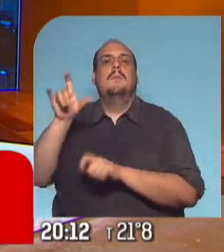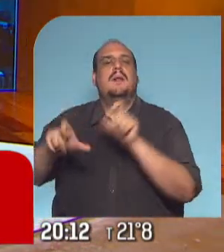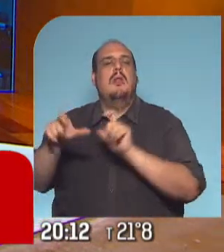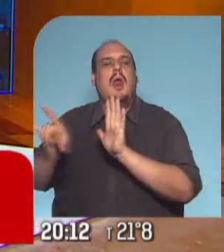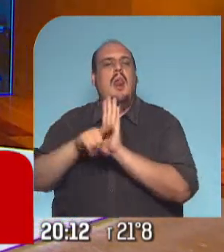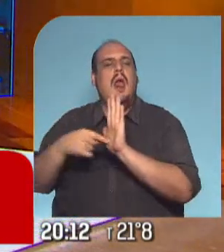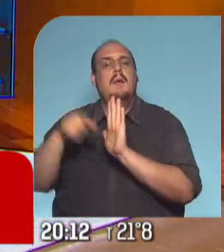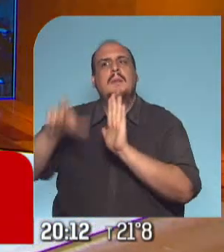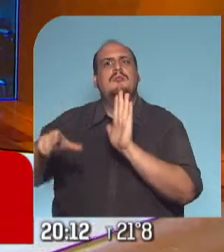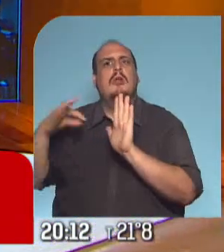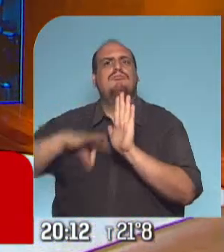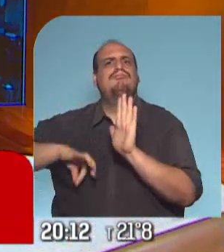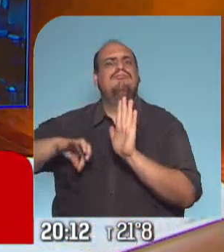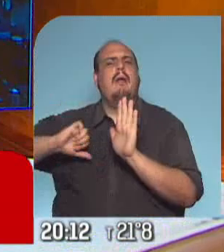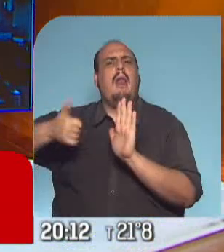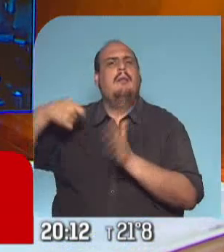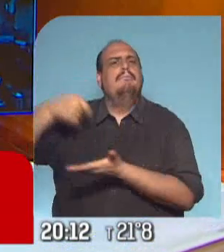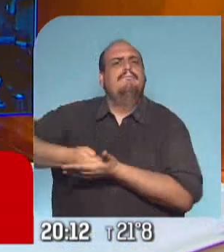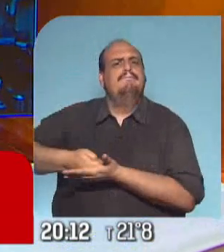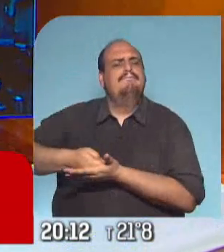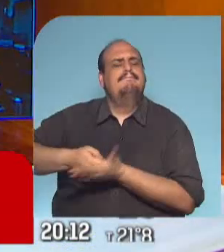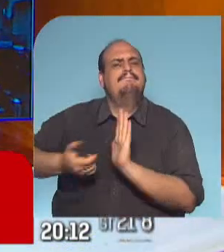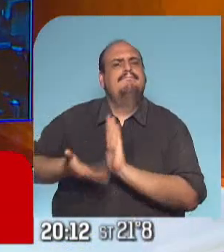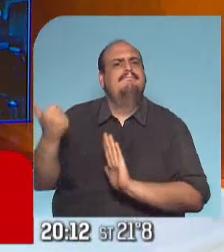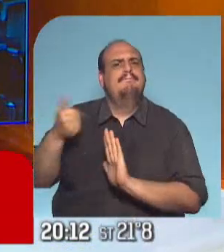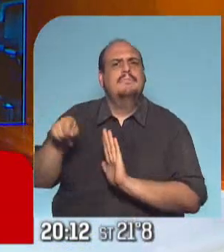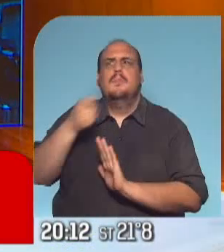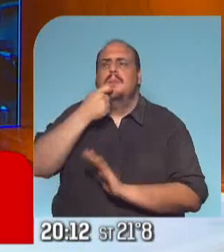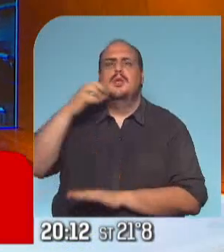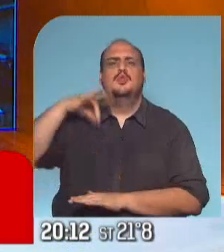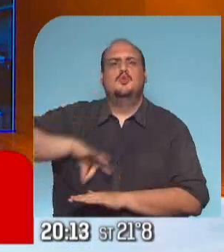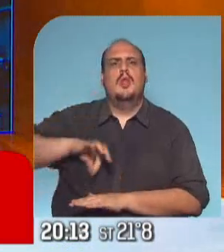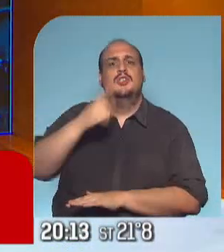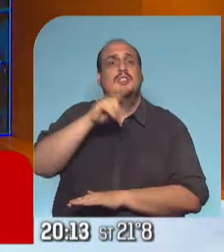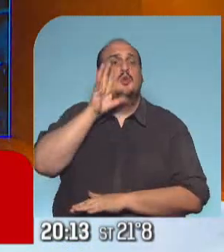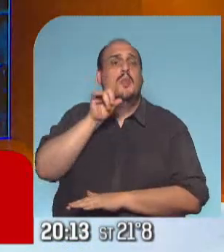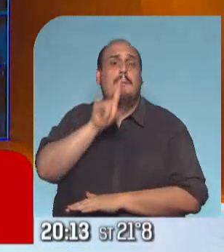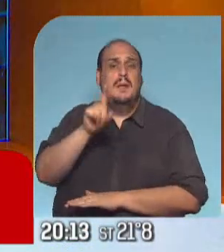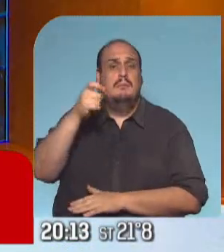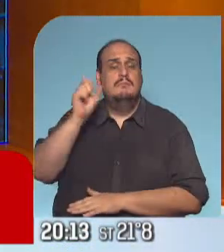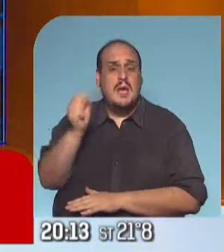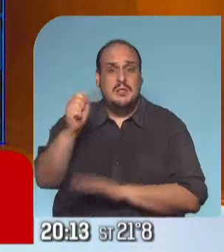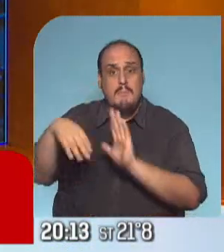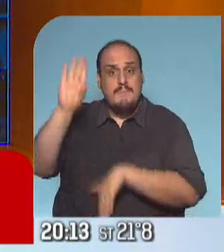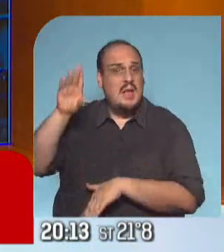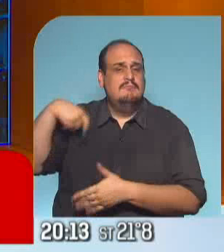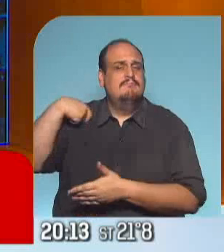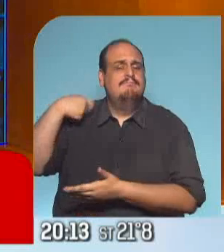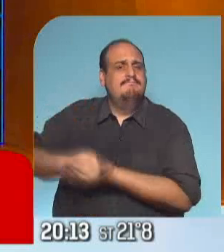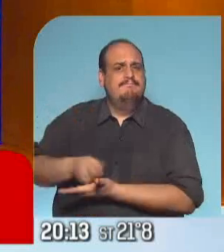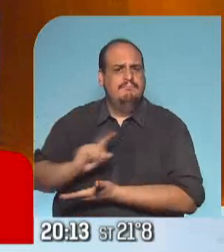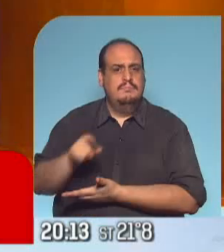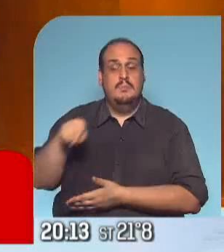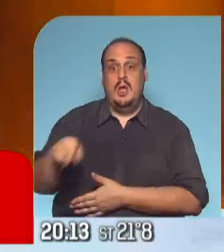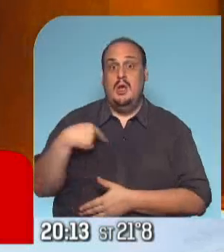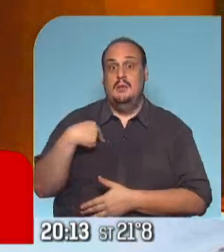de personas que perciban sueldos mayores a 150.000 pesos en una jornada típica porque se ha sesionado durante